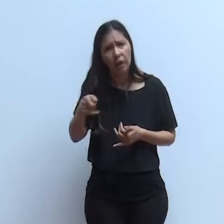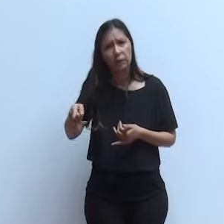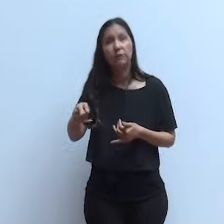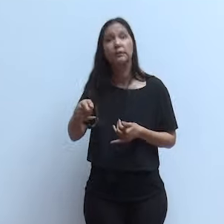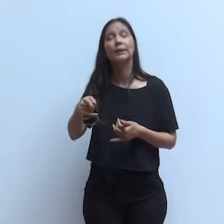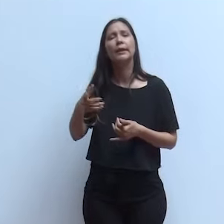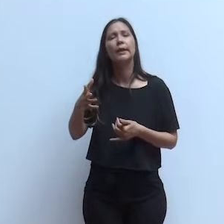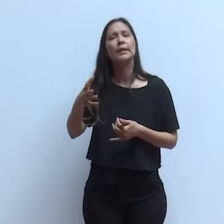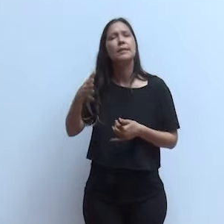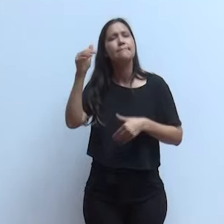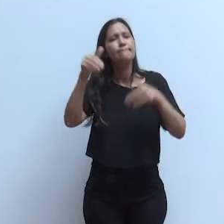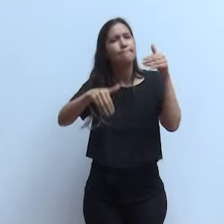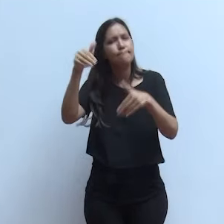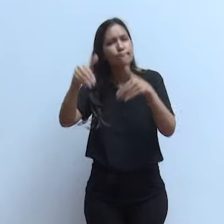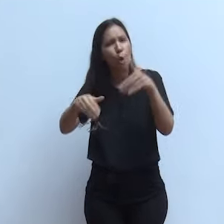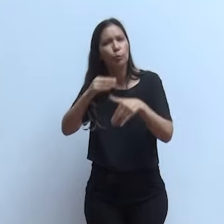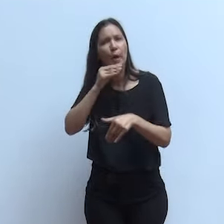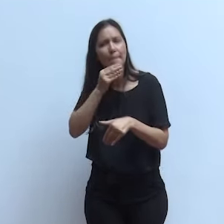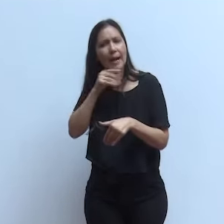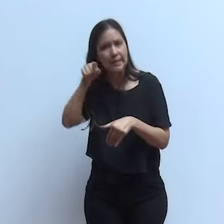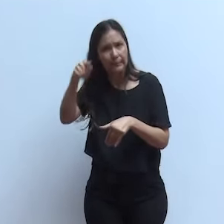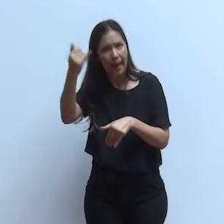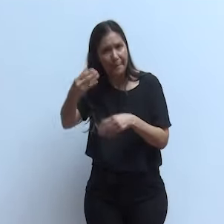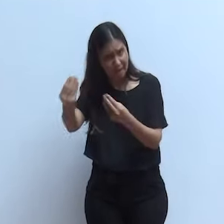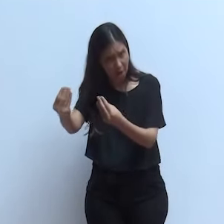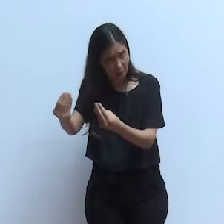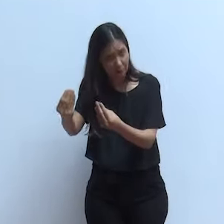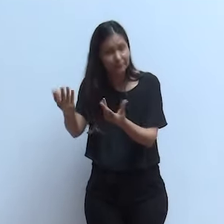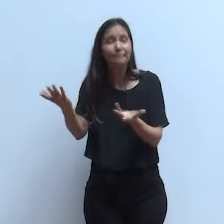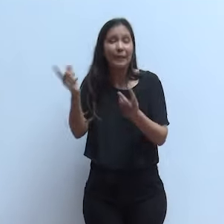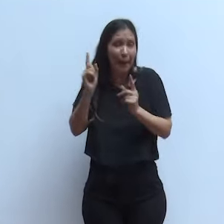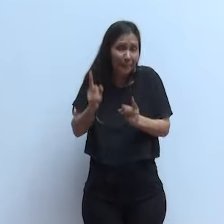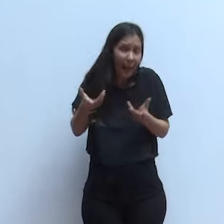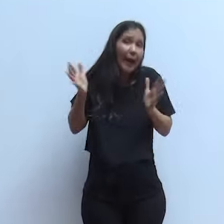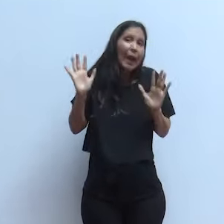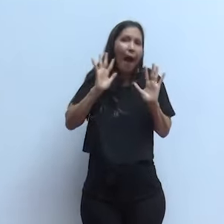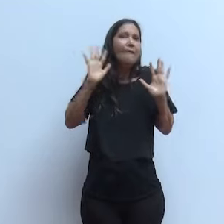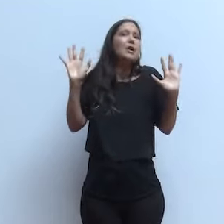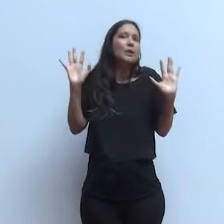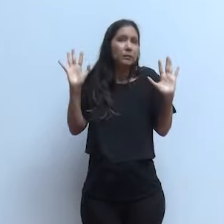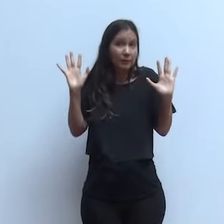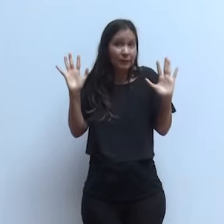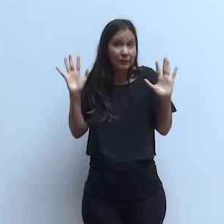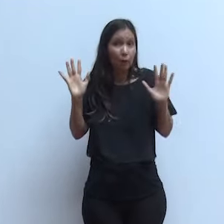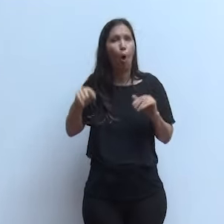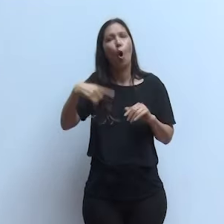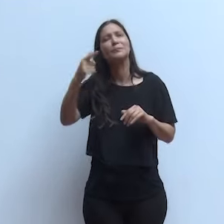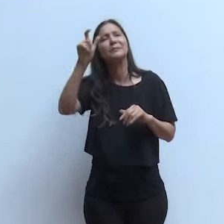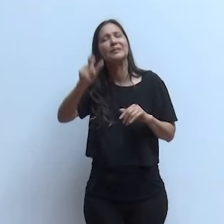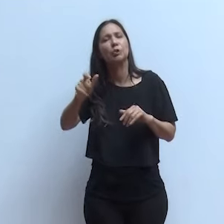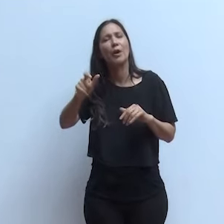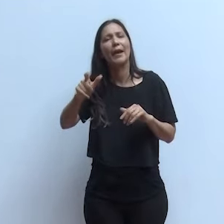O acaso masa y el resto de los dirigentes de Unión de Unión por la patria no trataron de interpelar ese miedo no